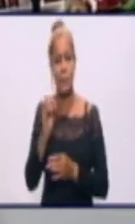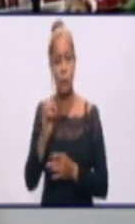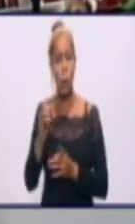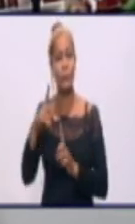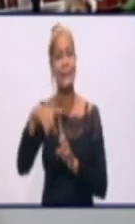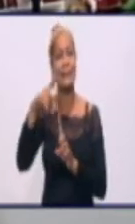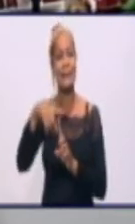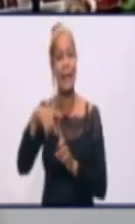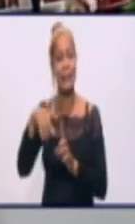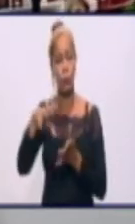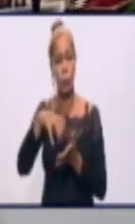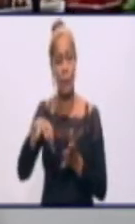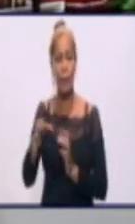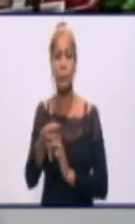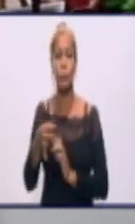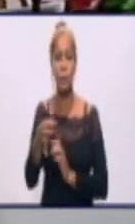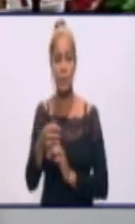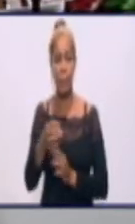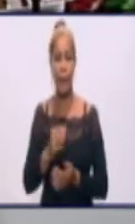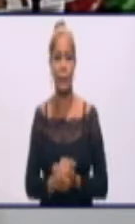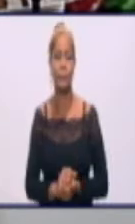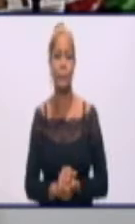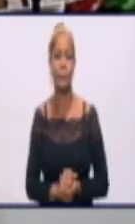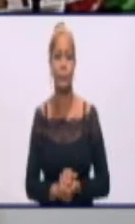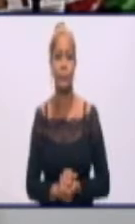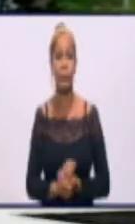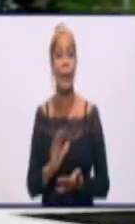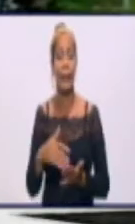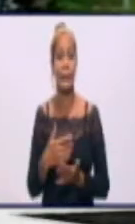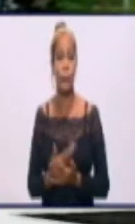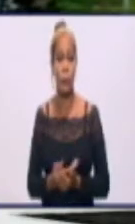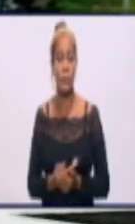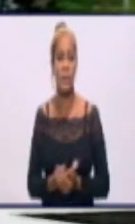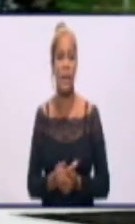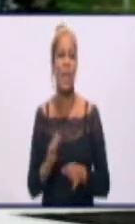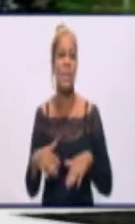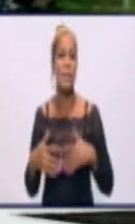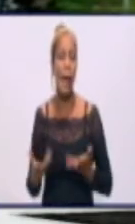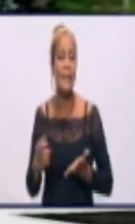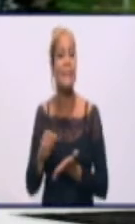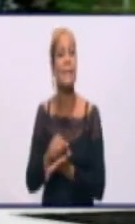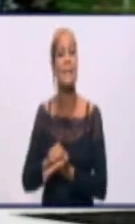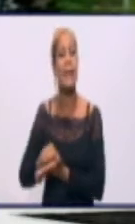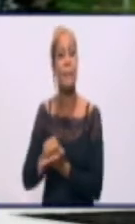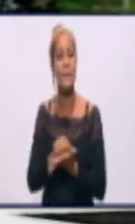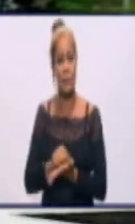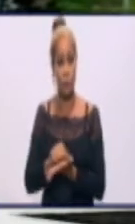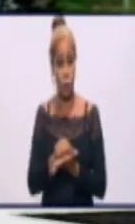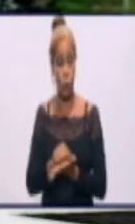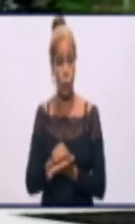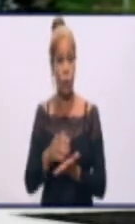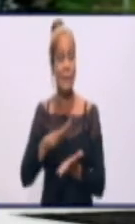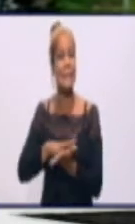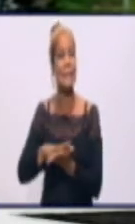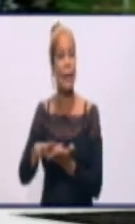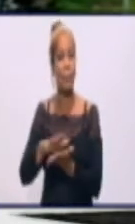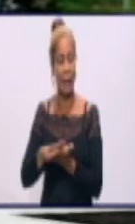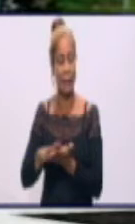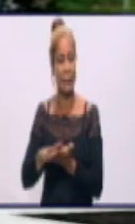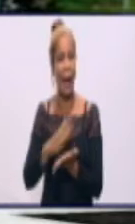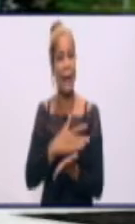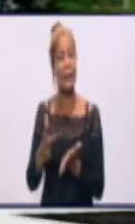Dirección municipal. Dirección municipal. Bueno, Endris, ¿qué servicios son los que a través de las redes